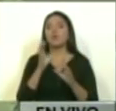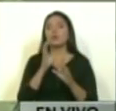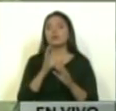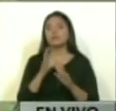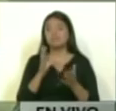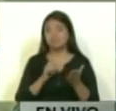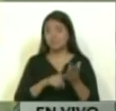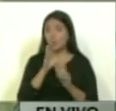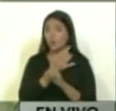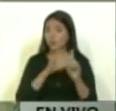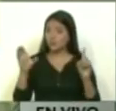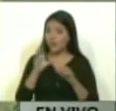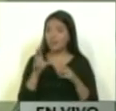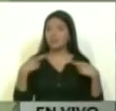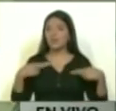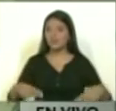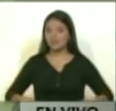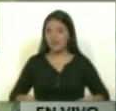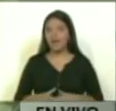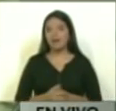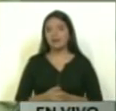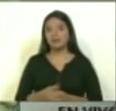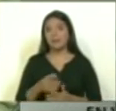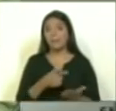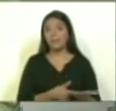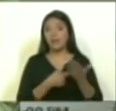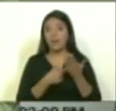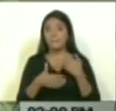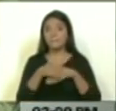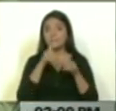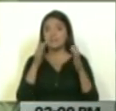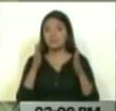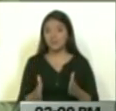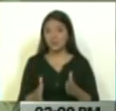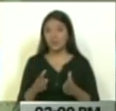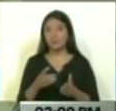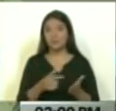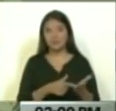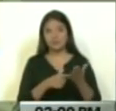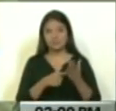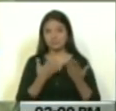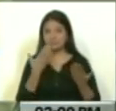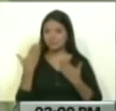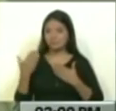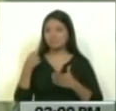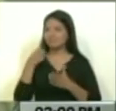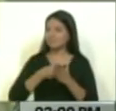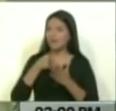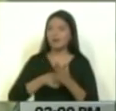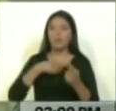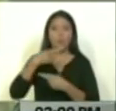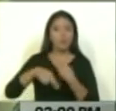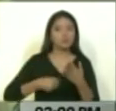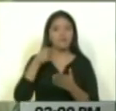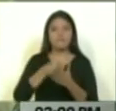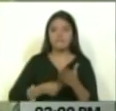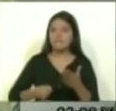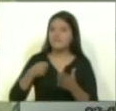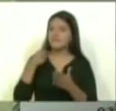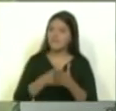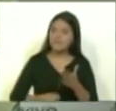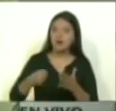inmaterial y cultural de la humanidad. Aquí me trajo el ministro. Bueno, incansable es la revolución trabajando. Un saludo a la gente